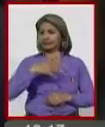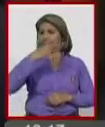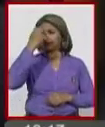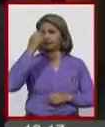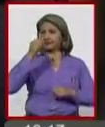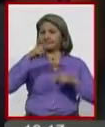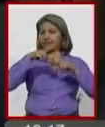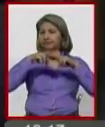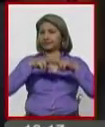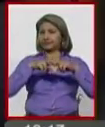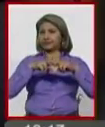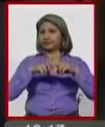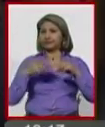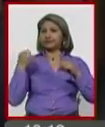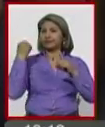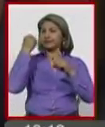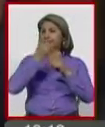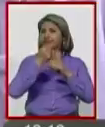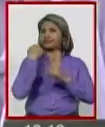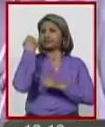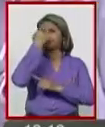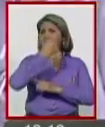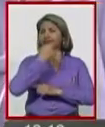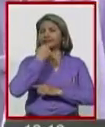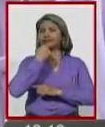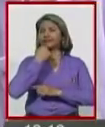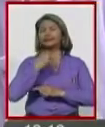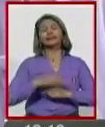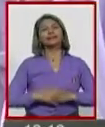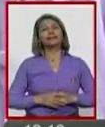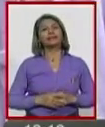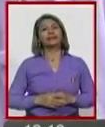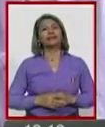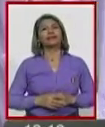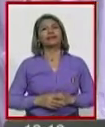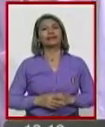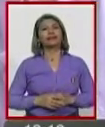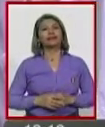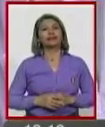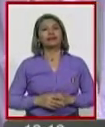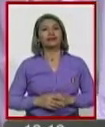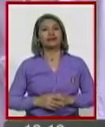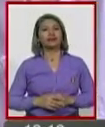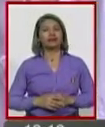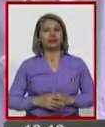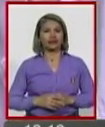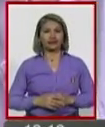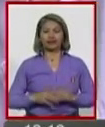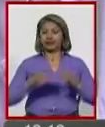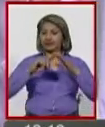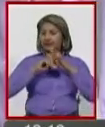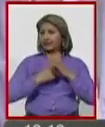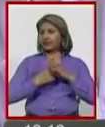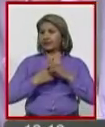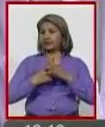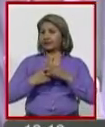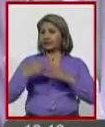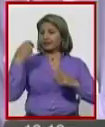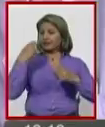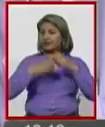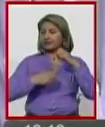que el día que decente me tiró un puñete en la cara. ¿Te agredió primero? Sí. Nada, me dio aquí y ahí comenzamos a pelear y